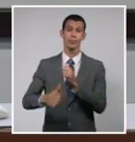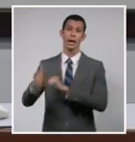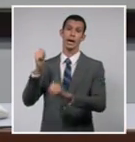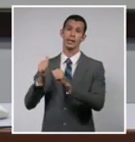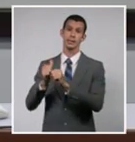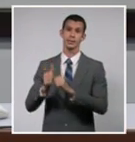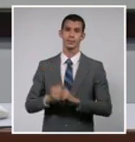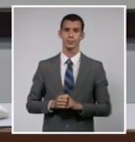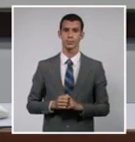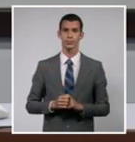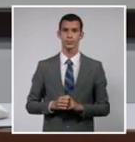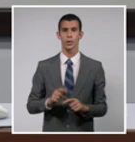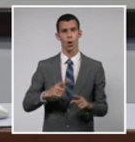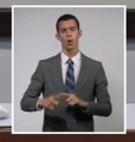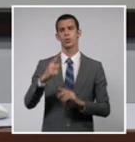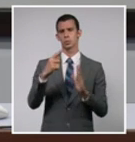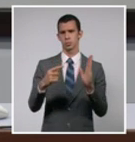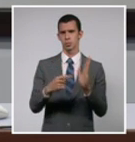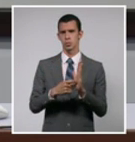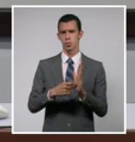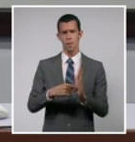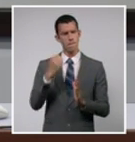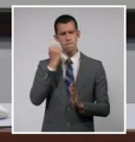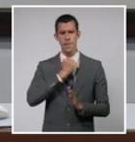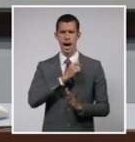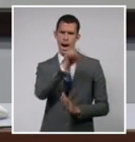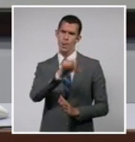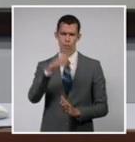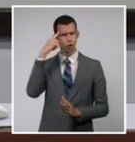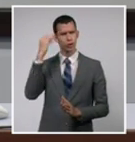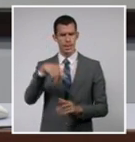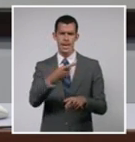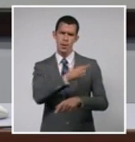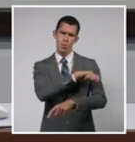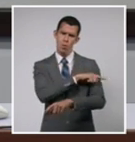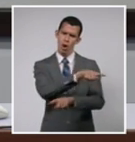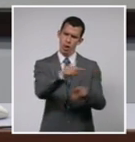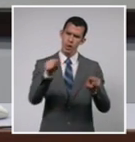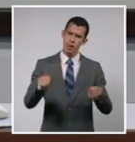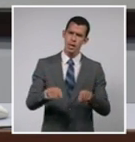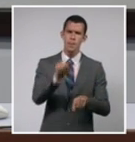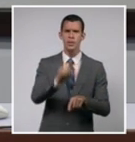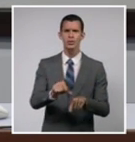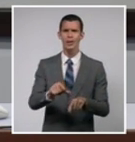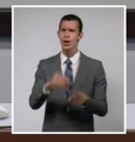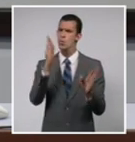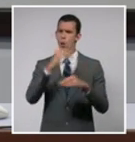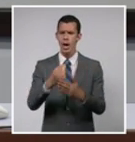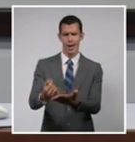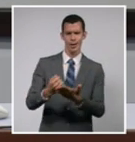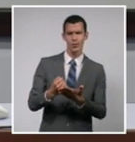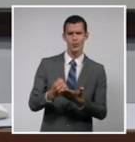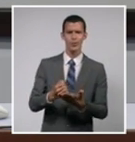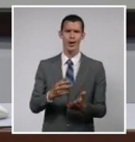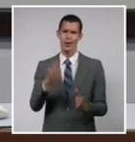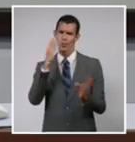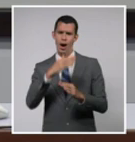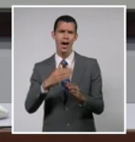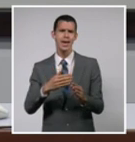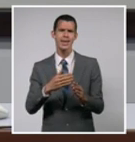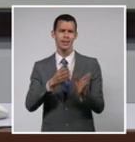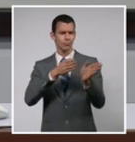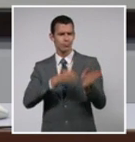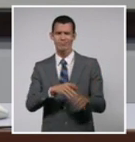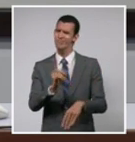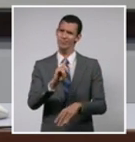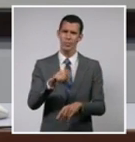cooperan, a los que a veces provocan estas situaciones, decirles que no es un juego lo que se pierde.